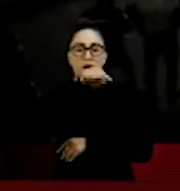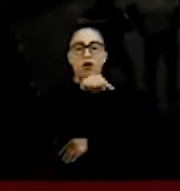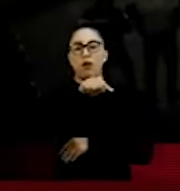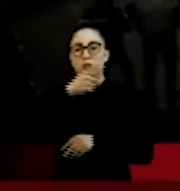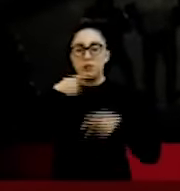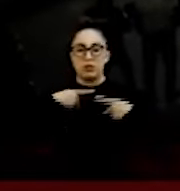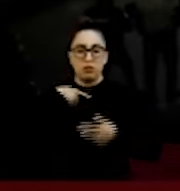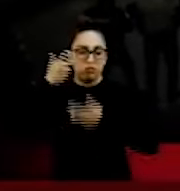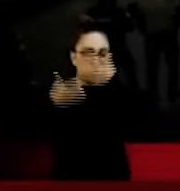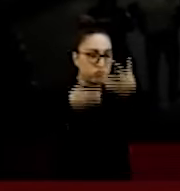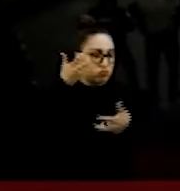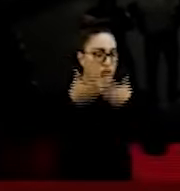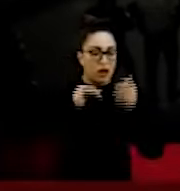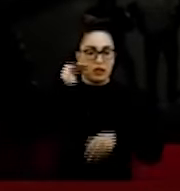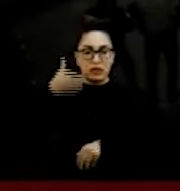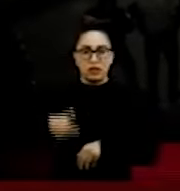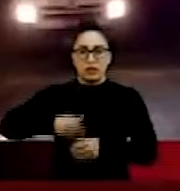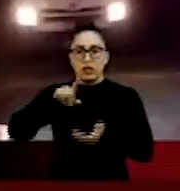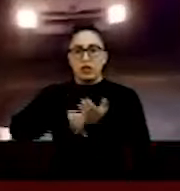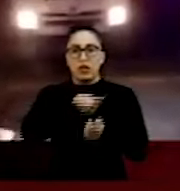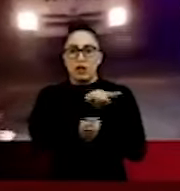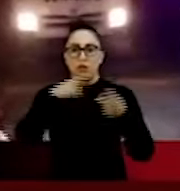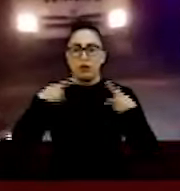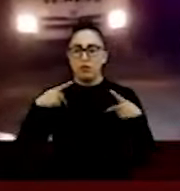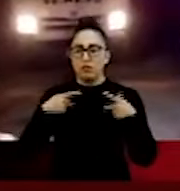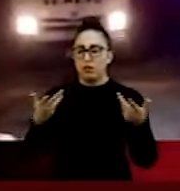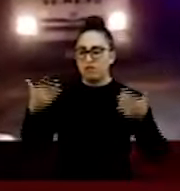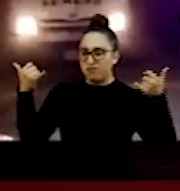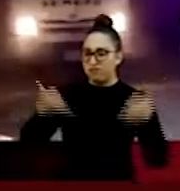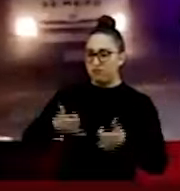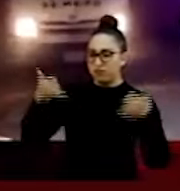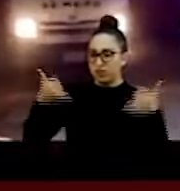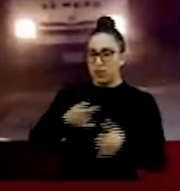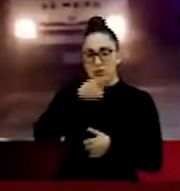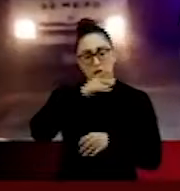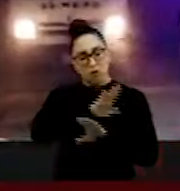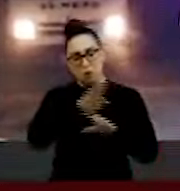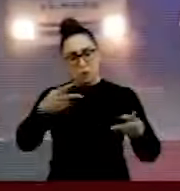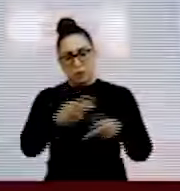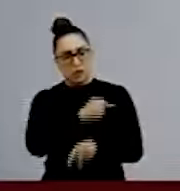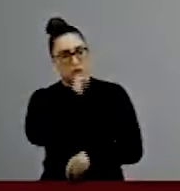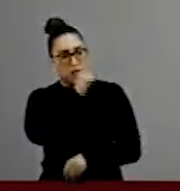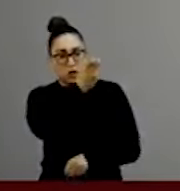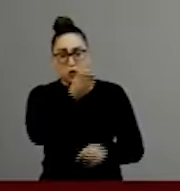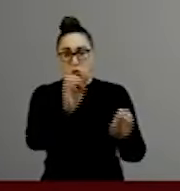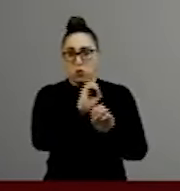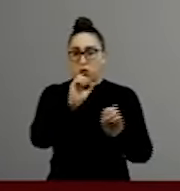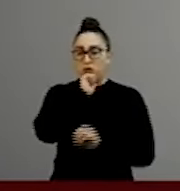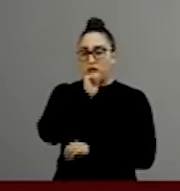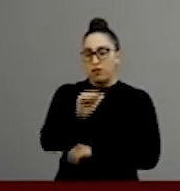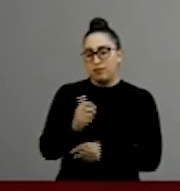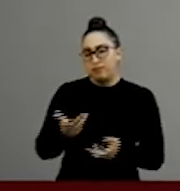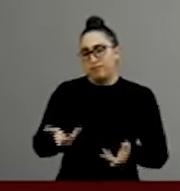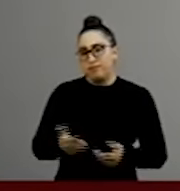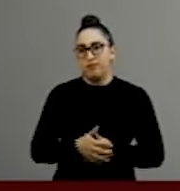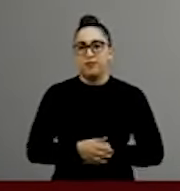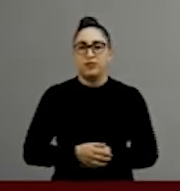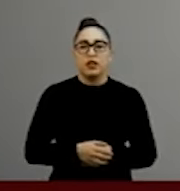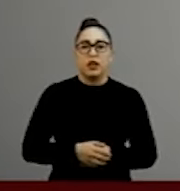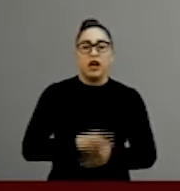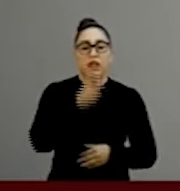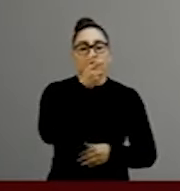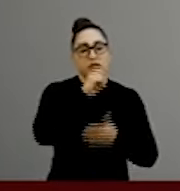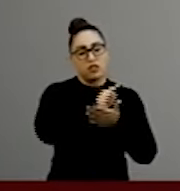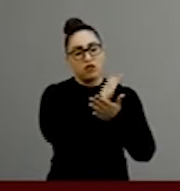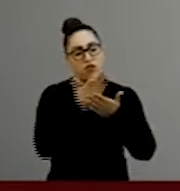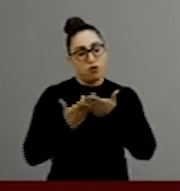actitudes defensivas, actitudes que niegan la realidad. En este informe